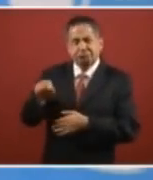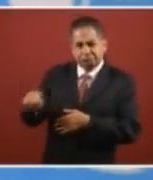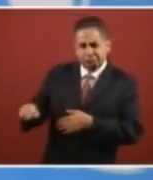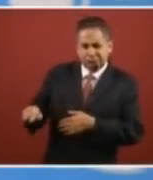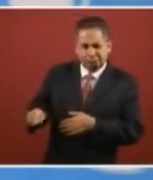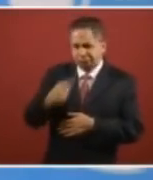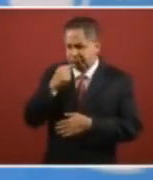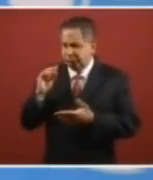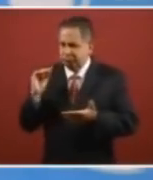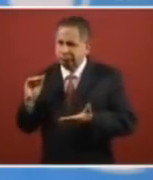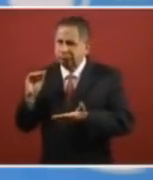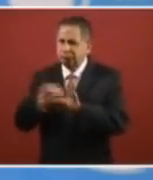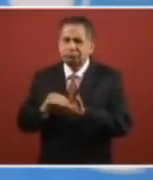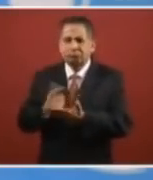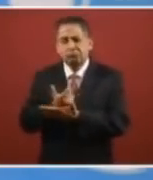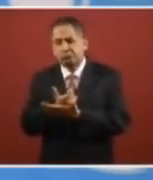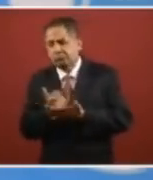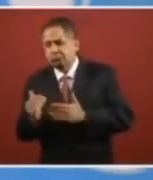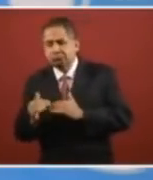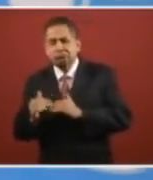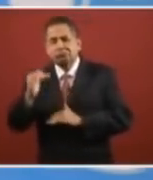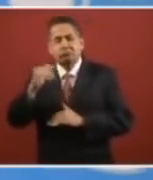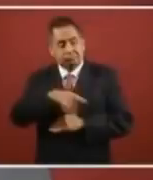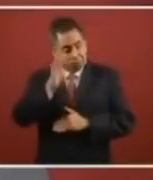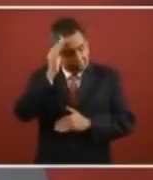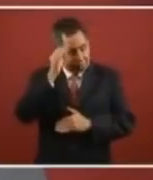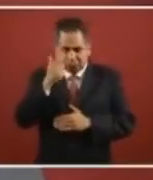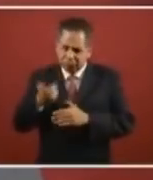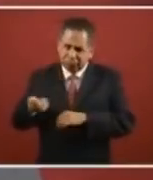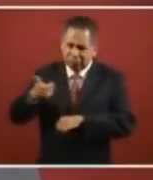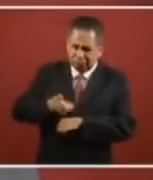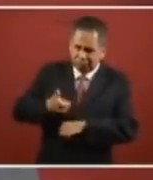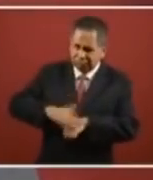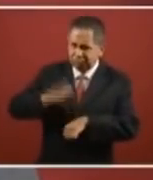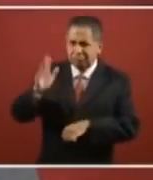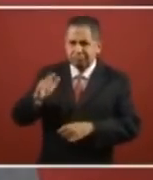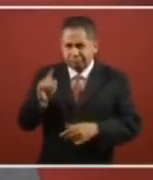que se eleve el salario del peón.